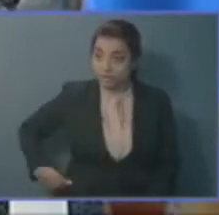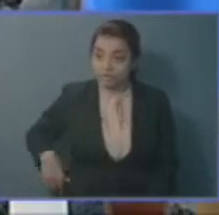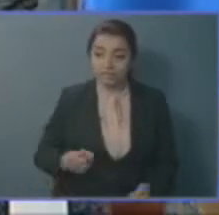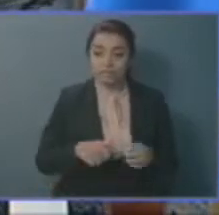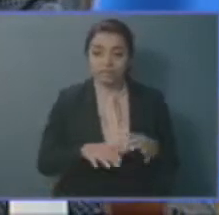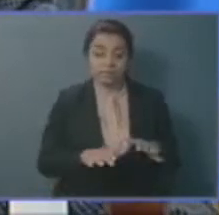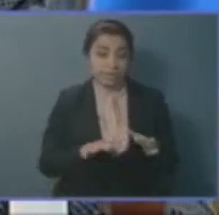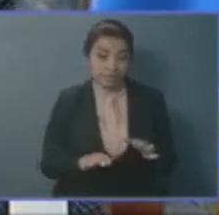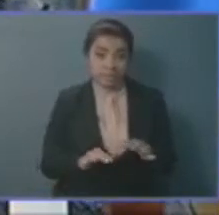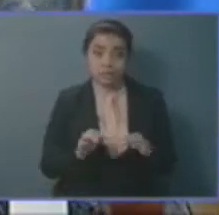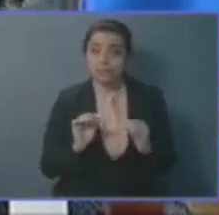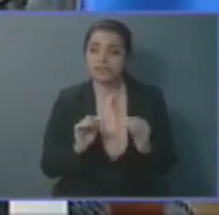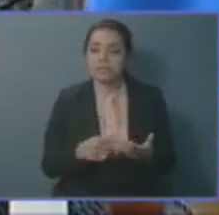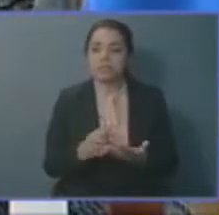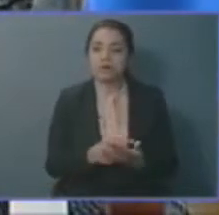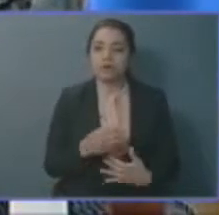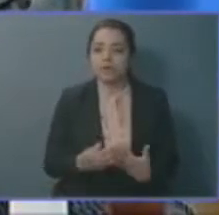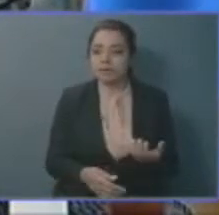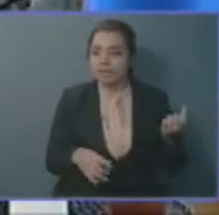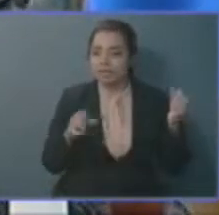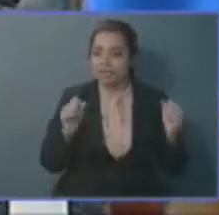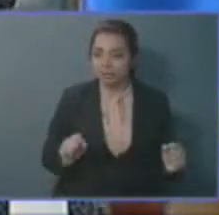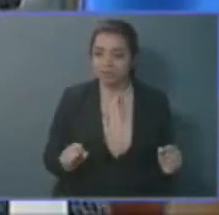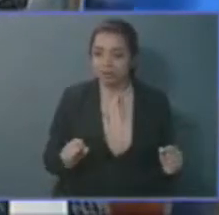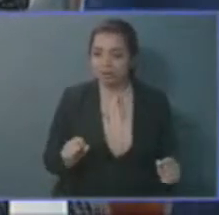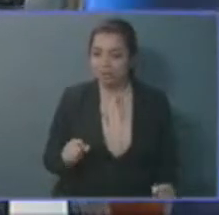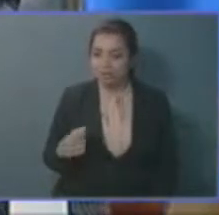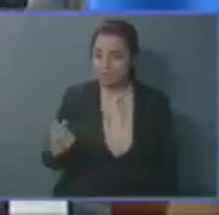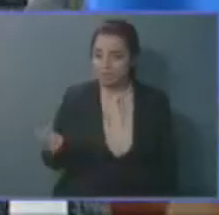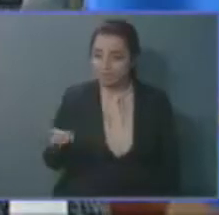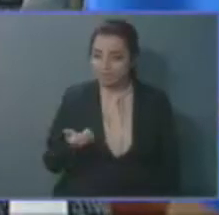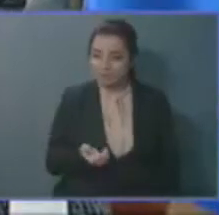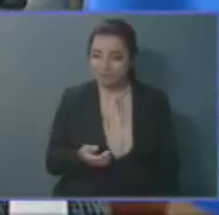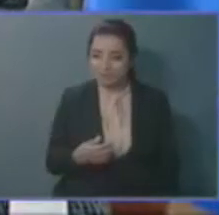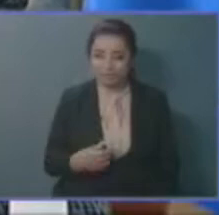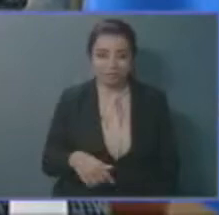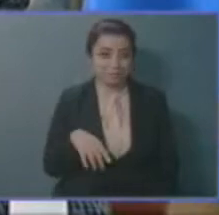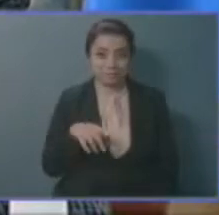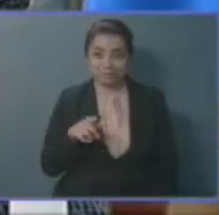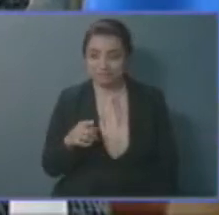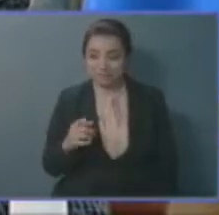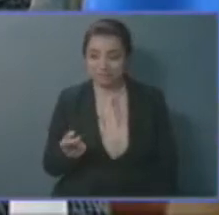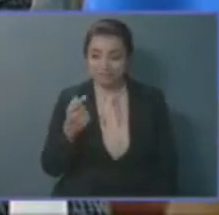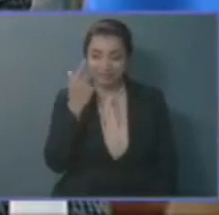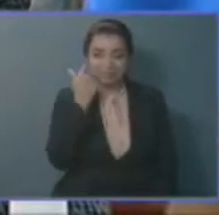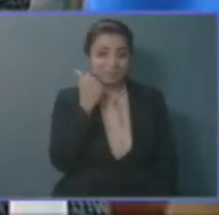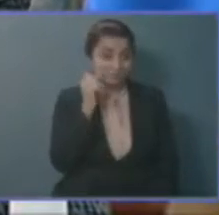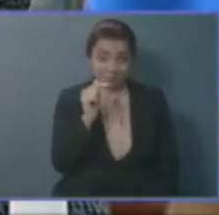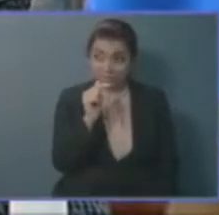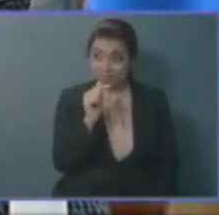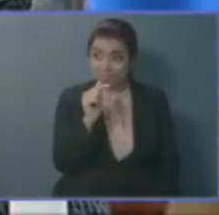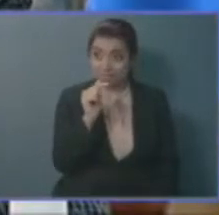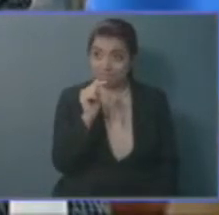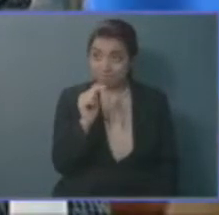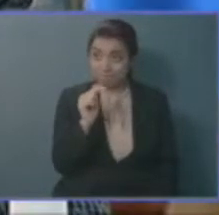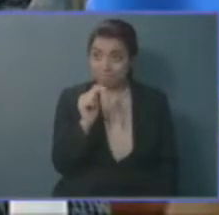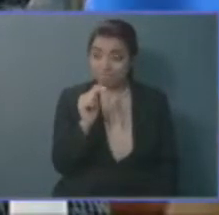poquito de remembranza de dónde viene el decreto 661.